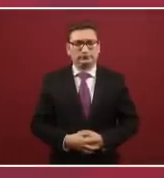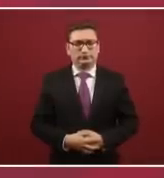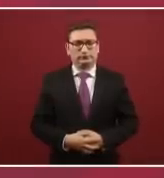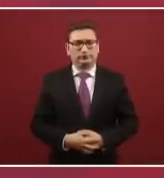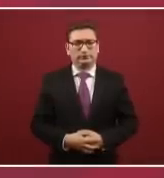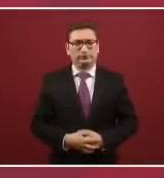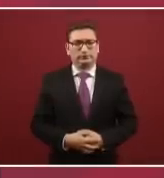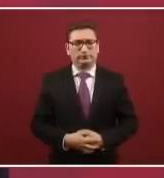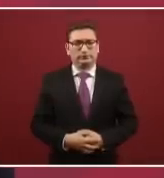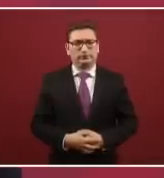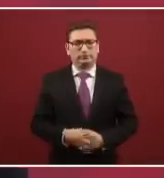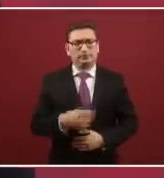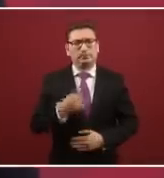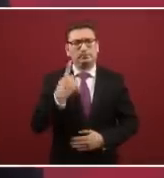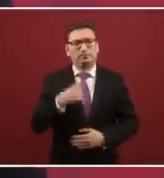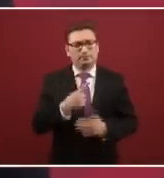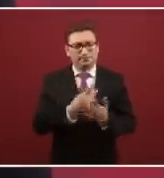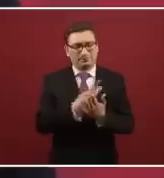que se llama